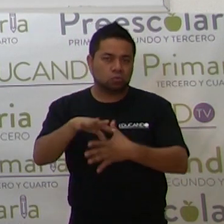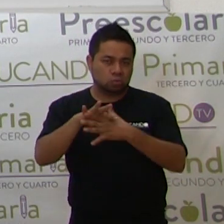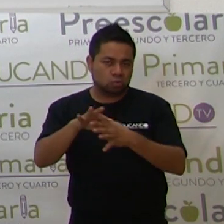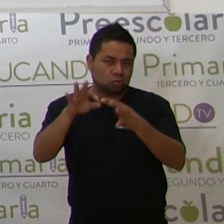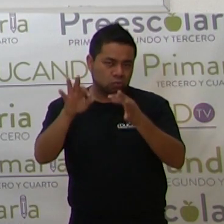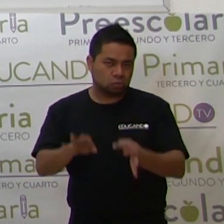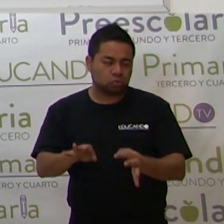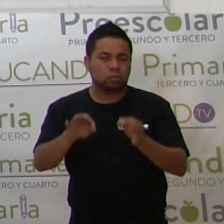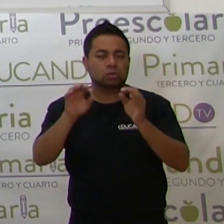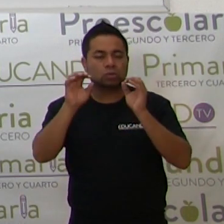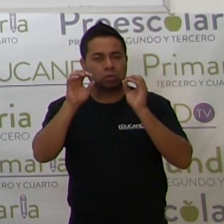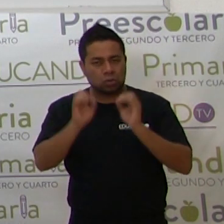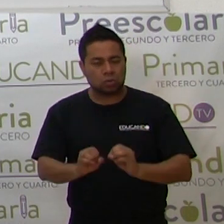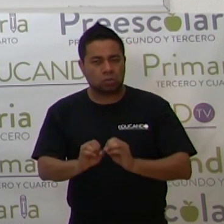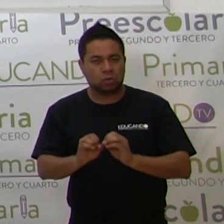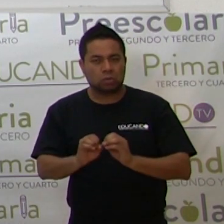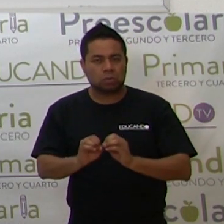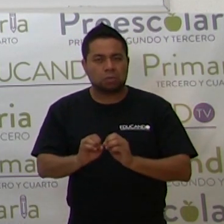o